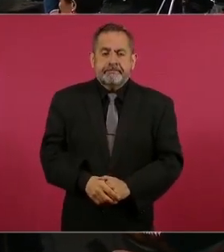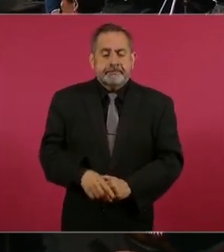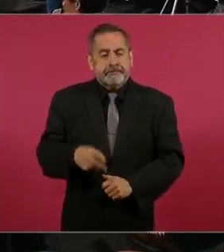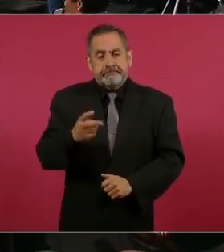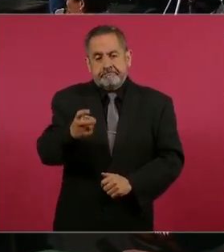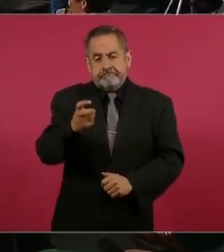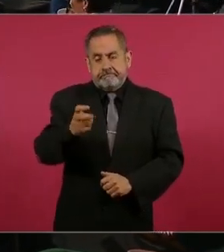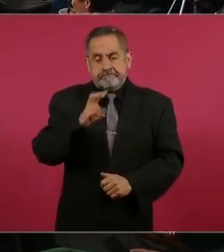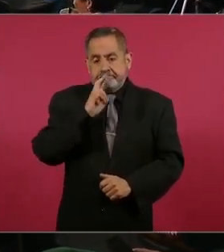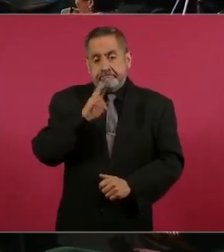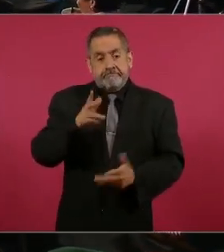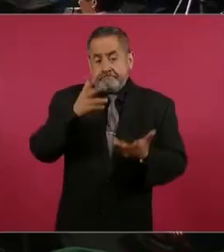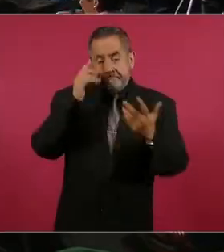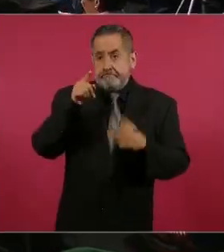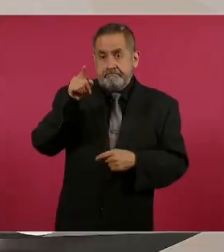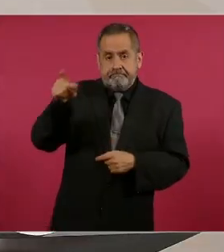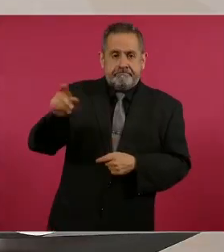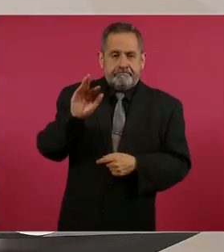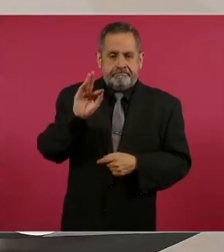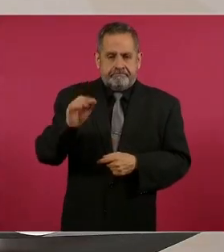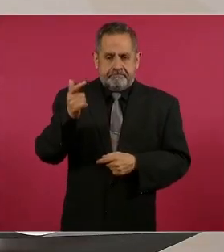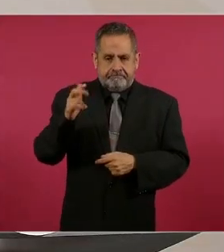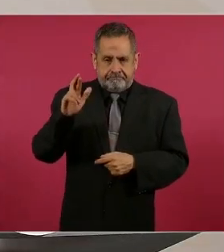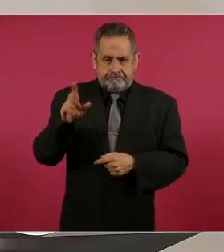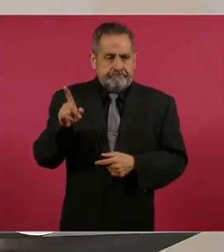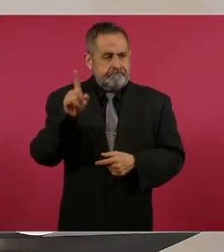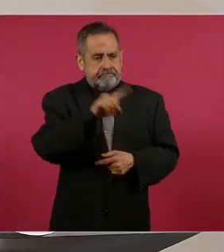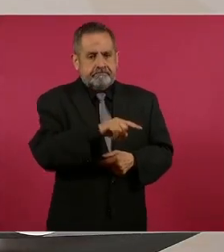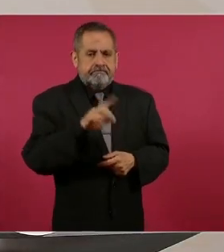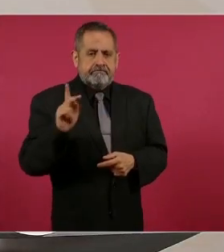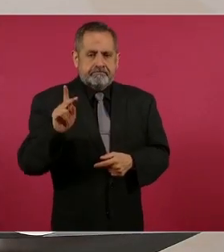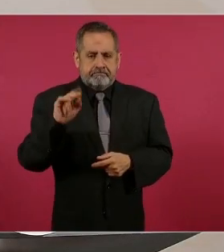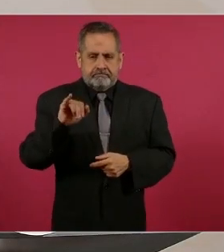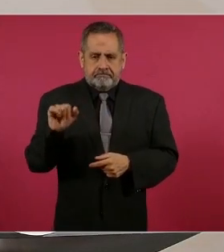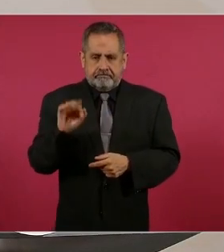resolver la Fiscalía y el Poder Judicial.